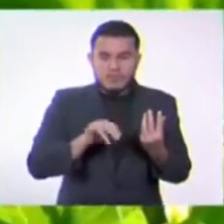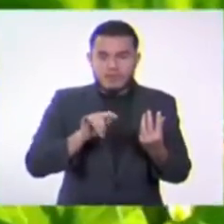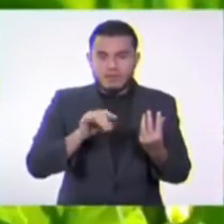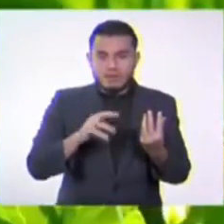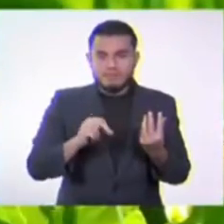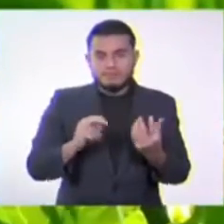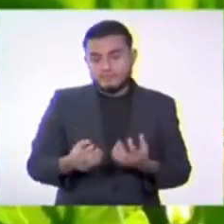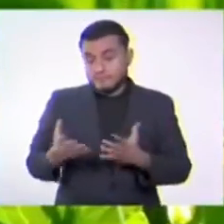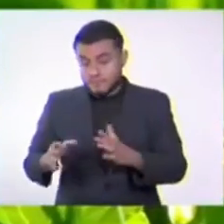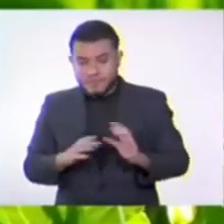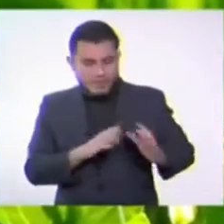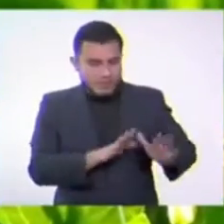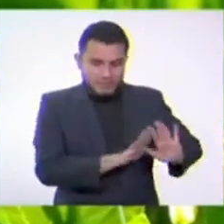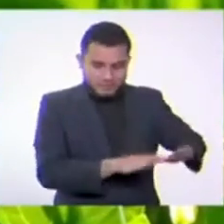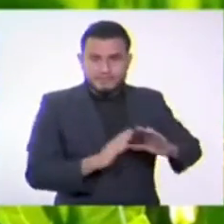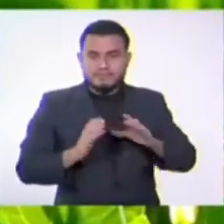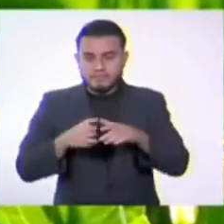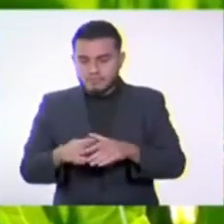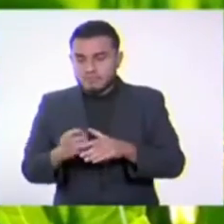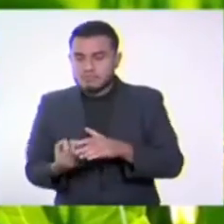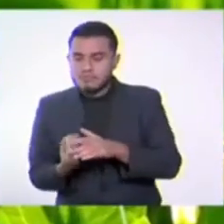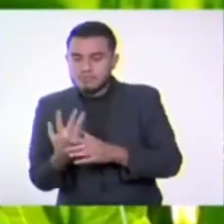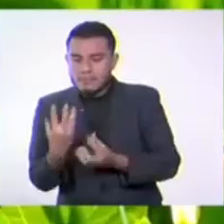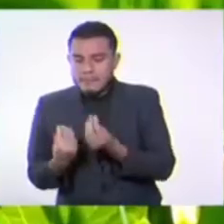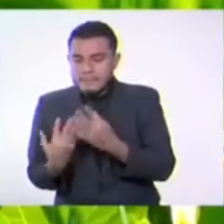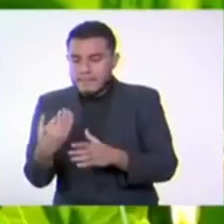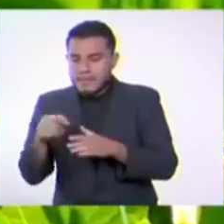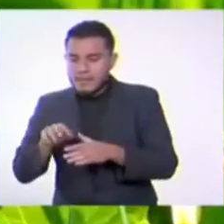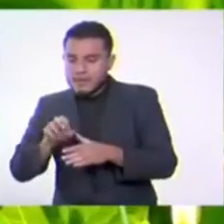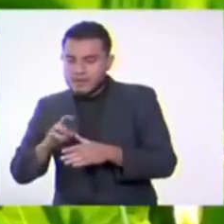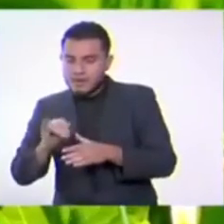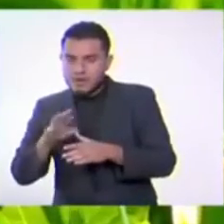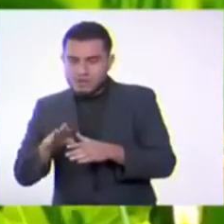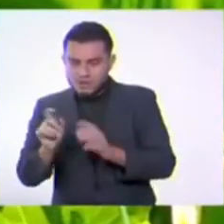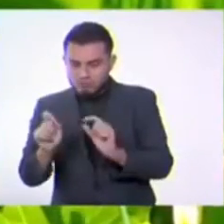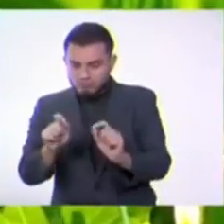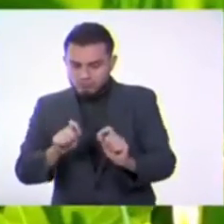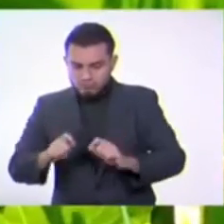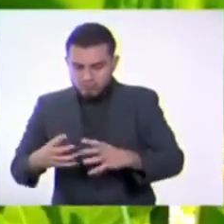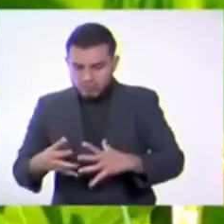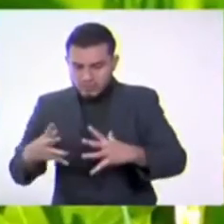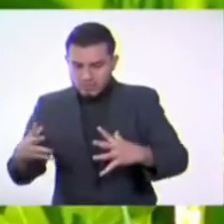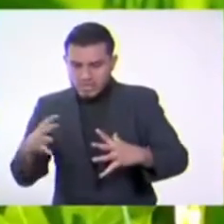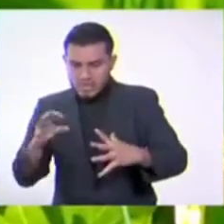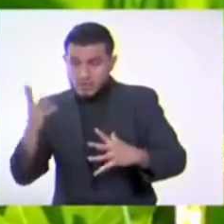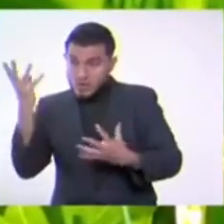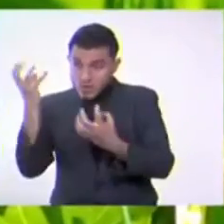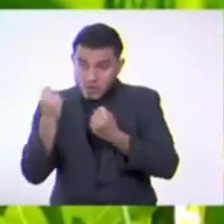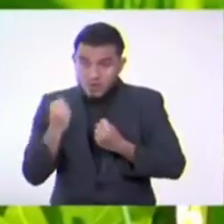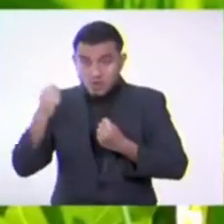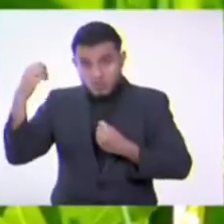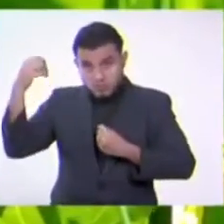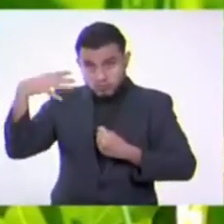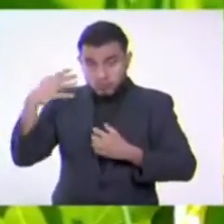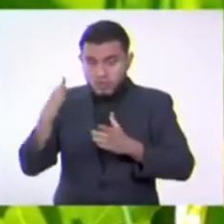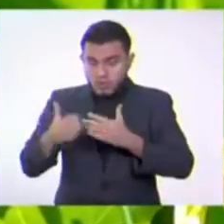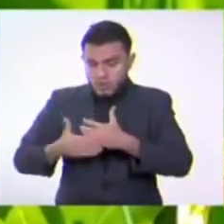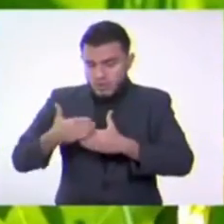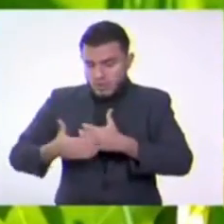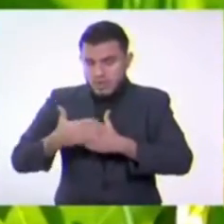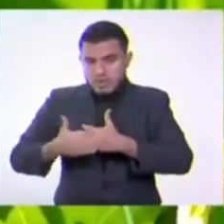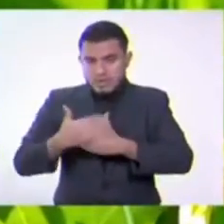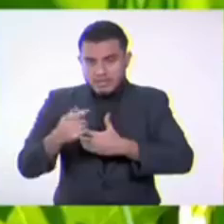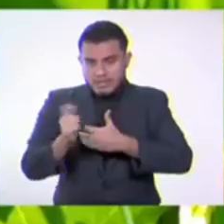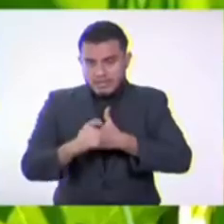El reino plantae son organismos eucariotas multicelulares y fotosintéticos con paredes celulares de